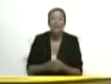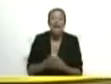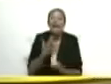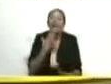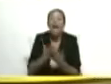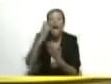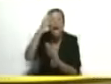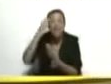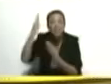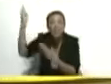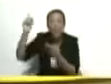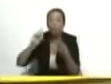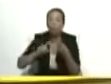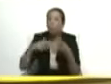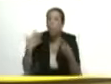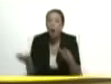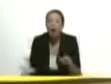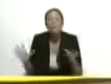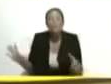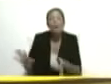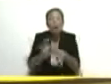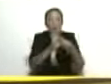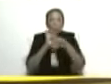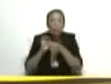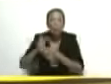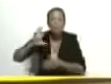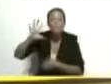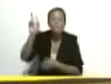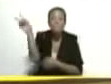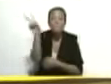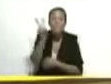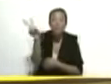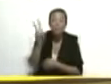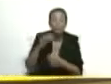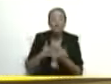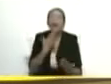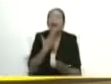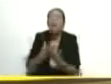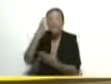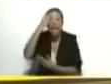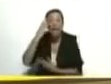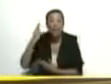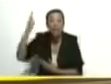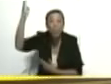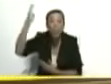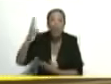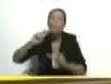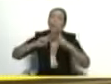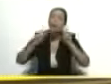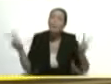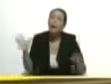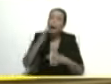Darle gracias a Dios por la unión de nuestra patria, darle gracias a Dios por la